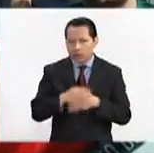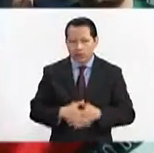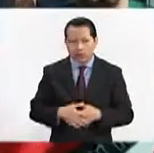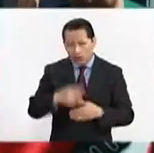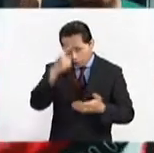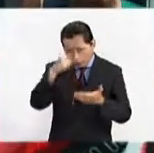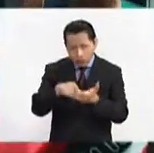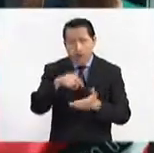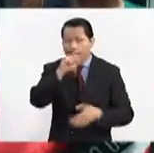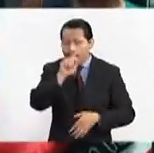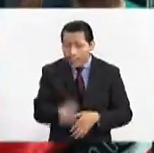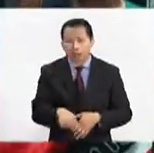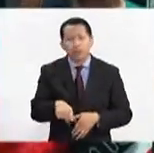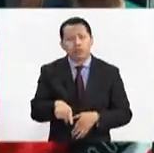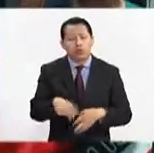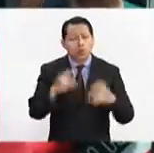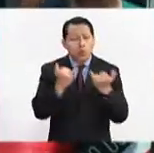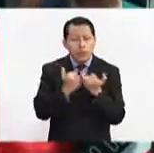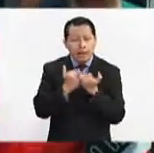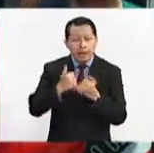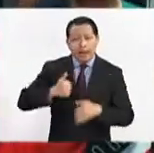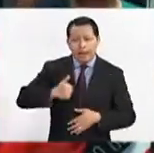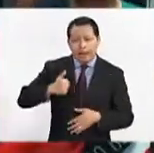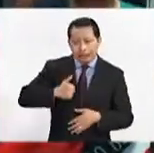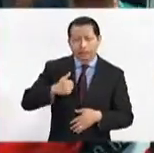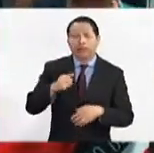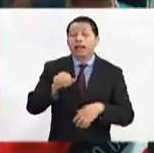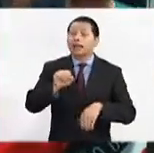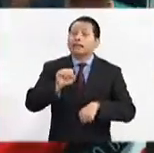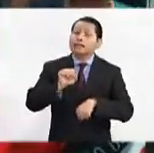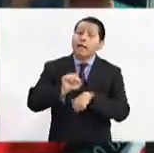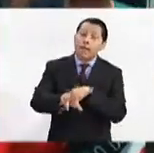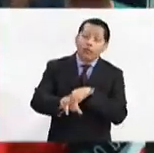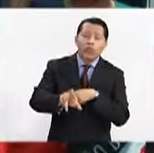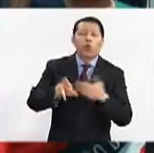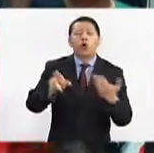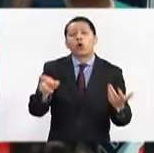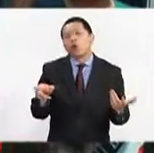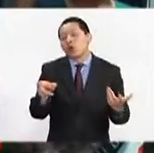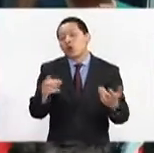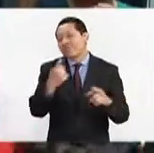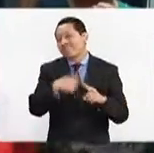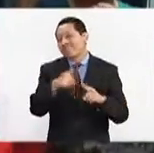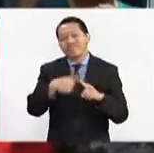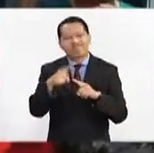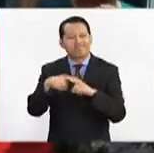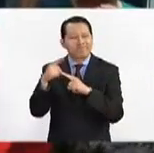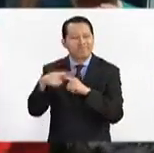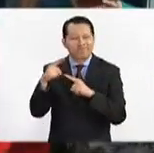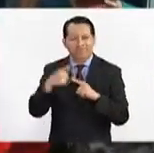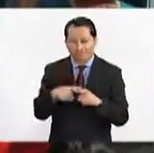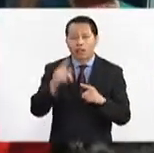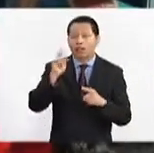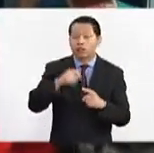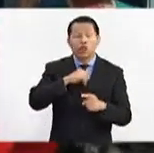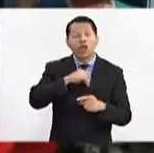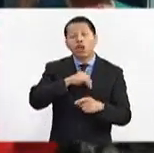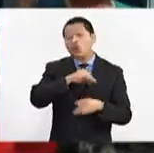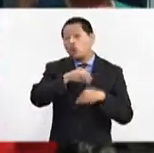creo que aquí también los canadienses, salvadoreños, colombianos, quien sea, todos alguna vez